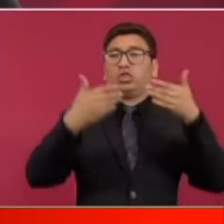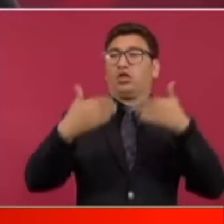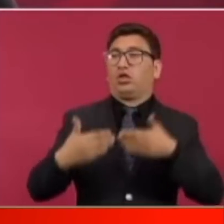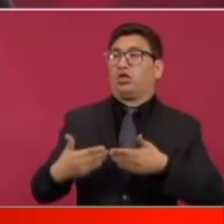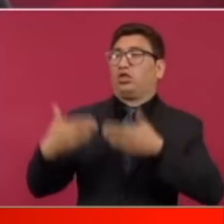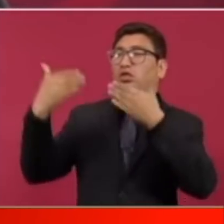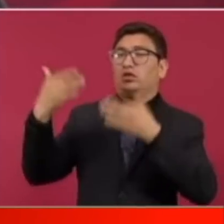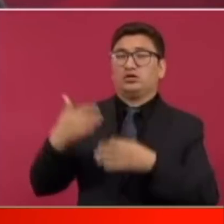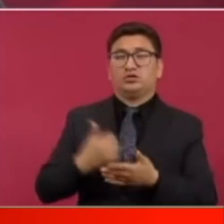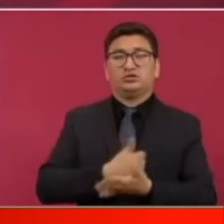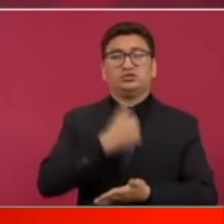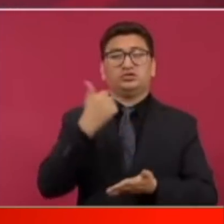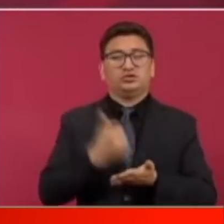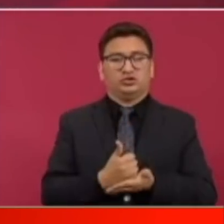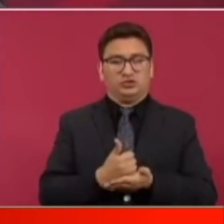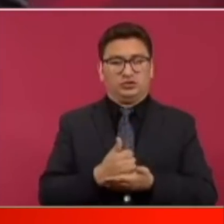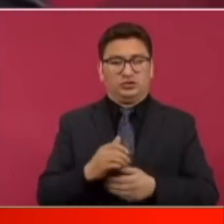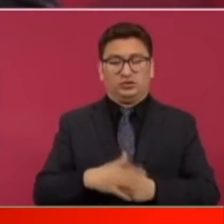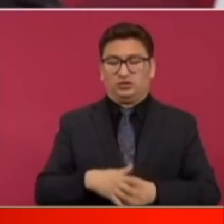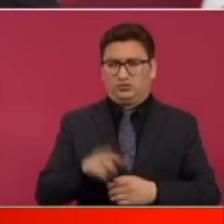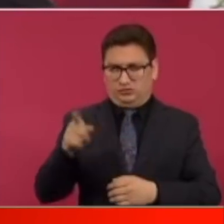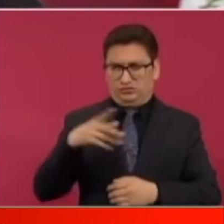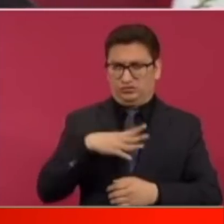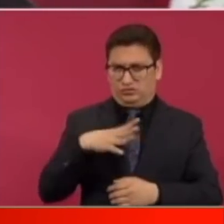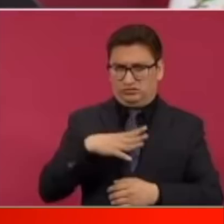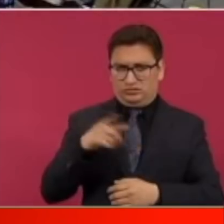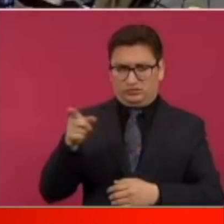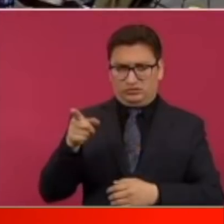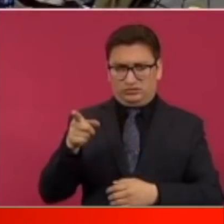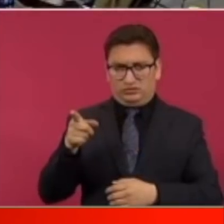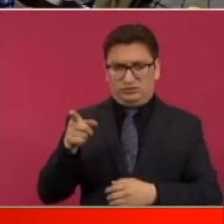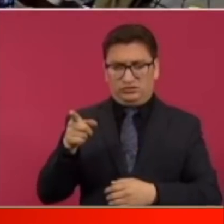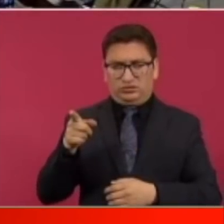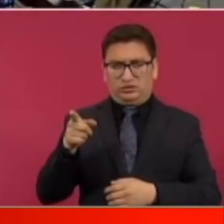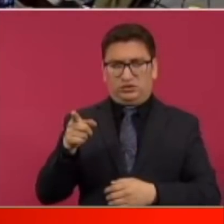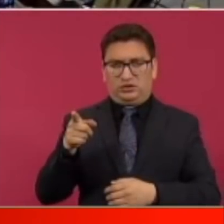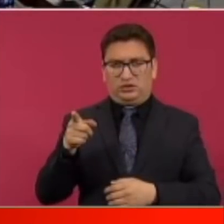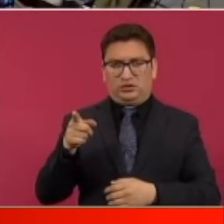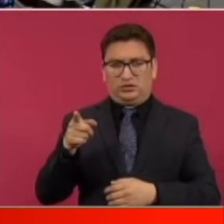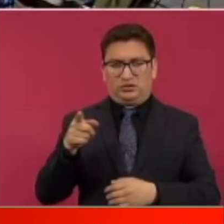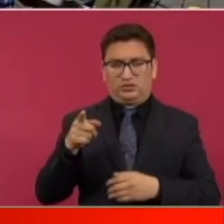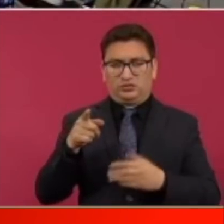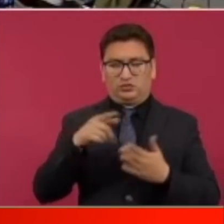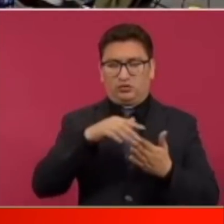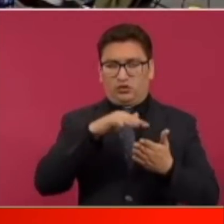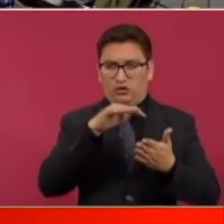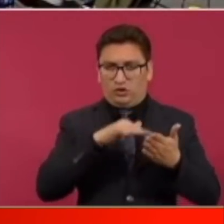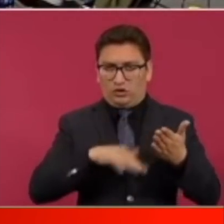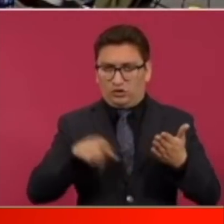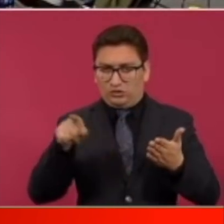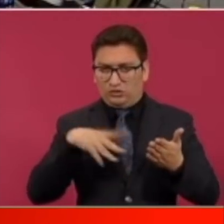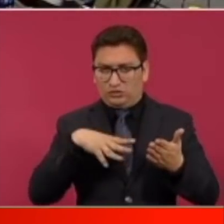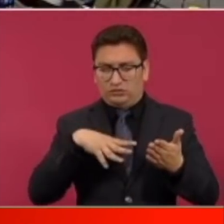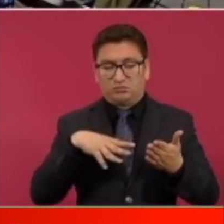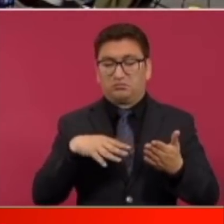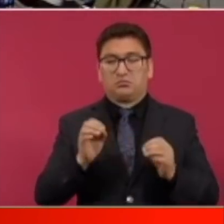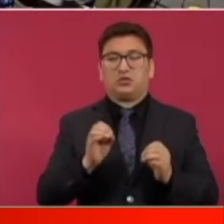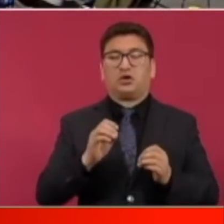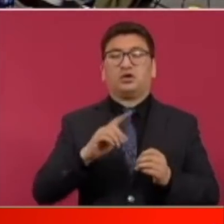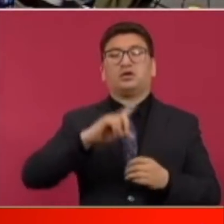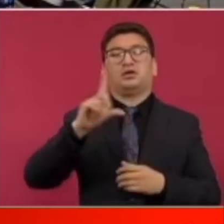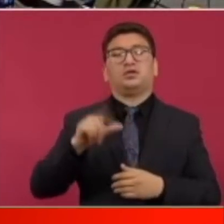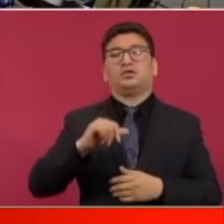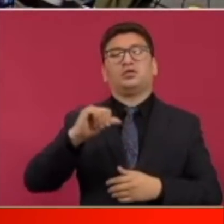no tienes ahí su este texto y luego le